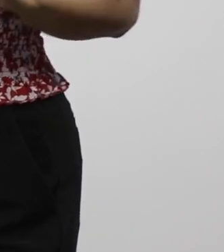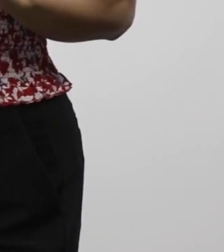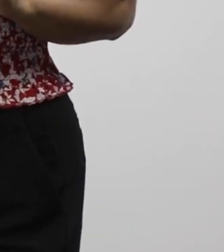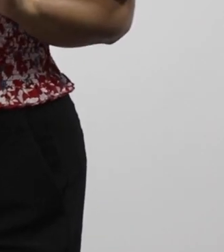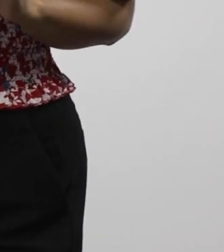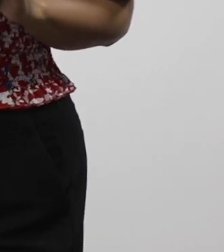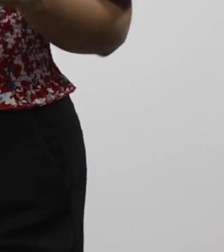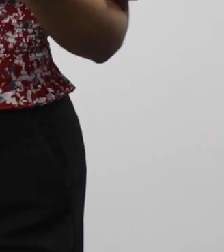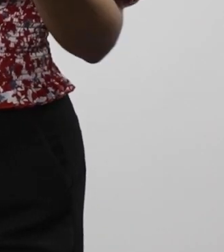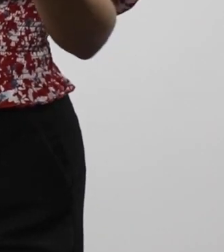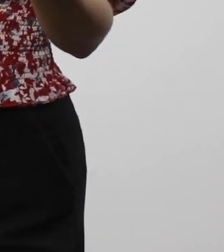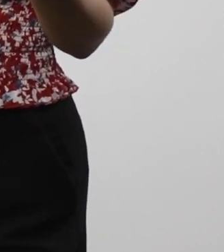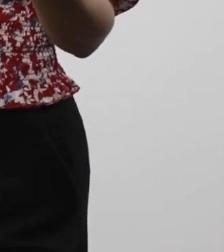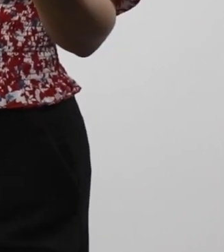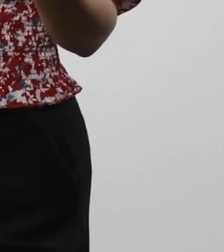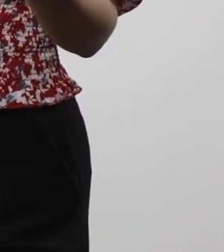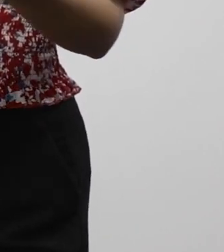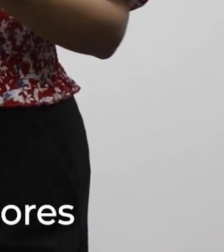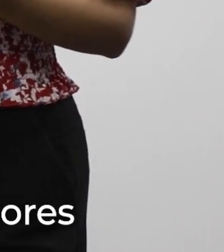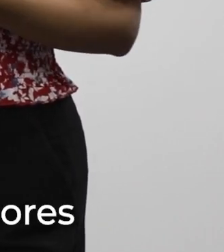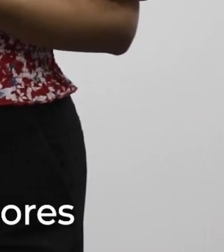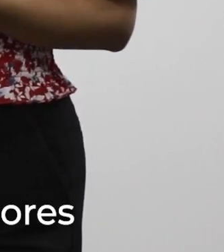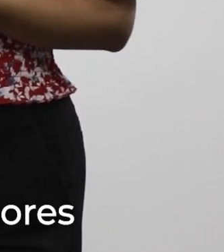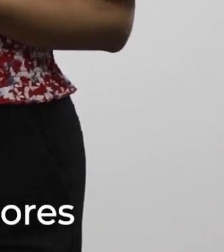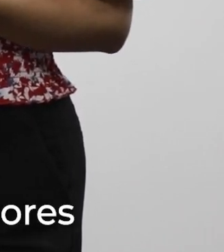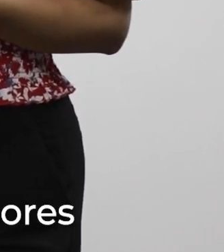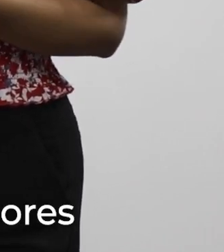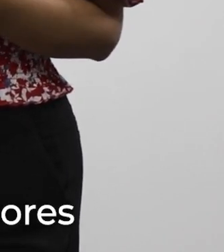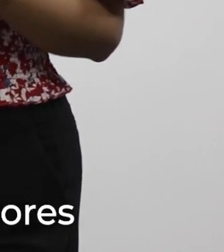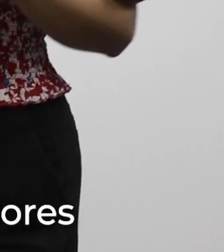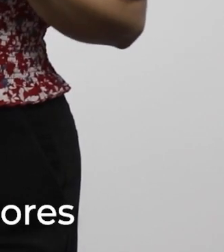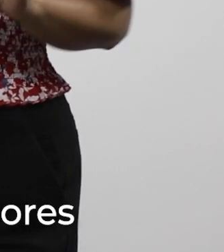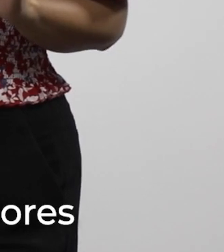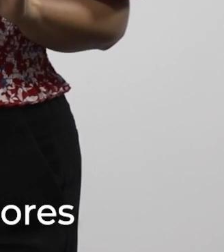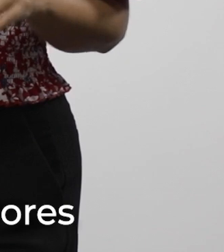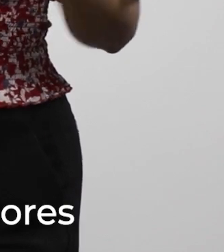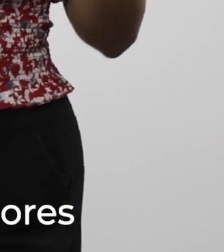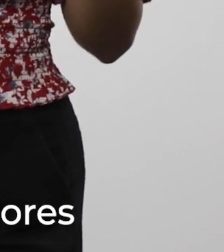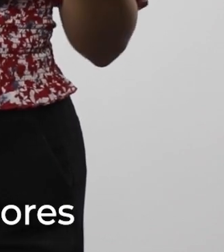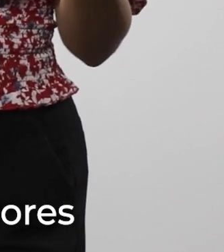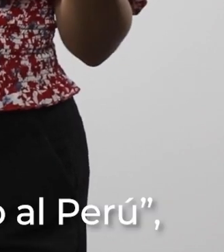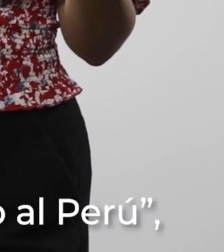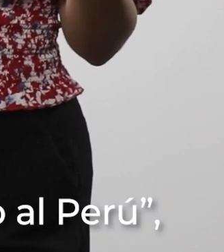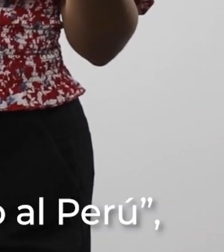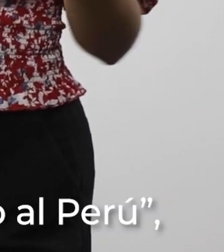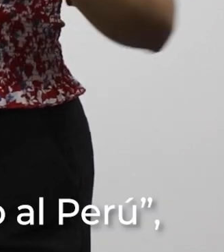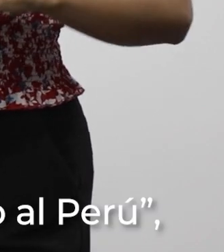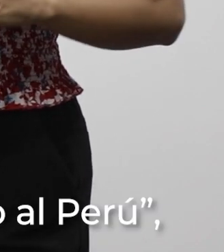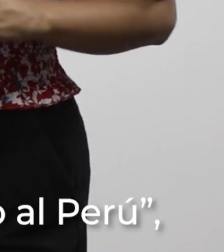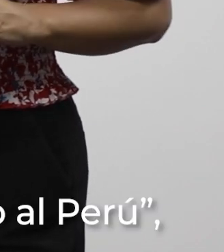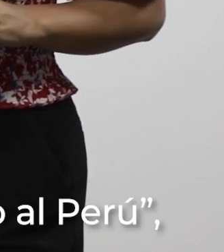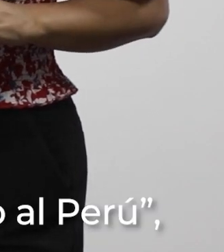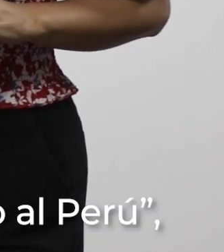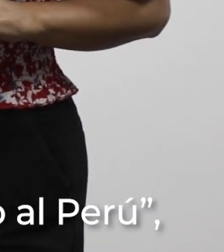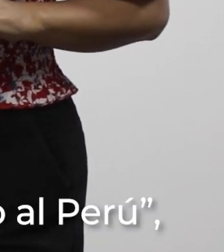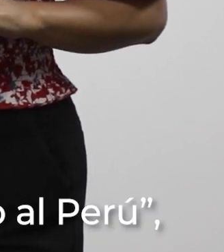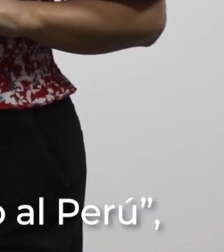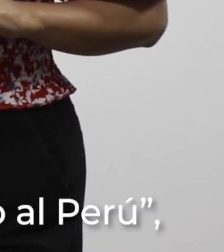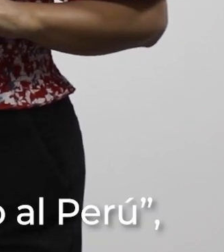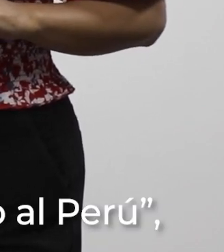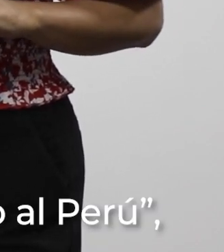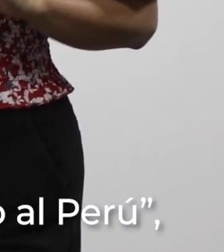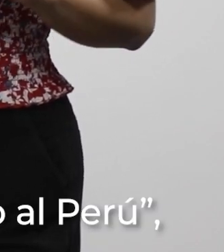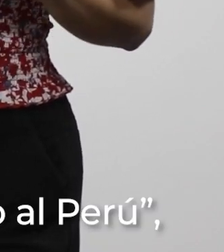Kaimi Bicentenario Agendaiki. Kai iskaychunka noviembre killamriksisum yallihkunata. Fotografiando al